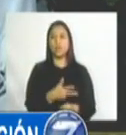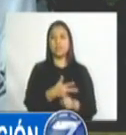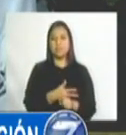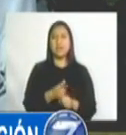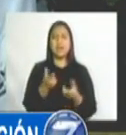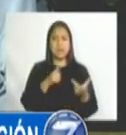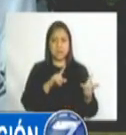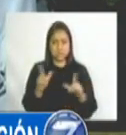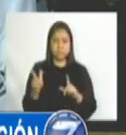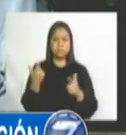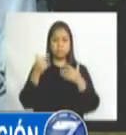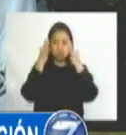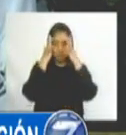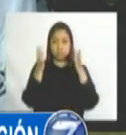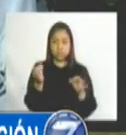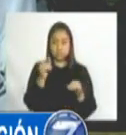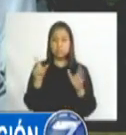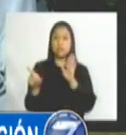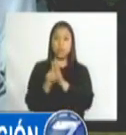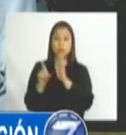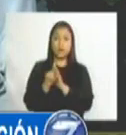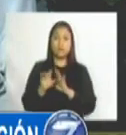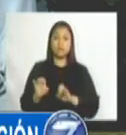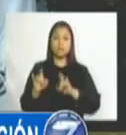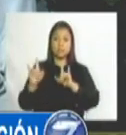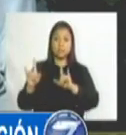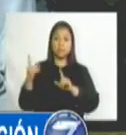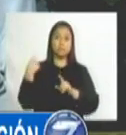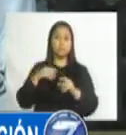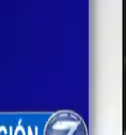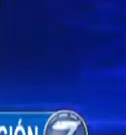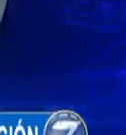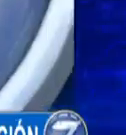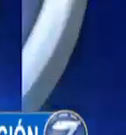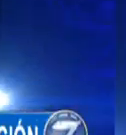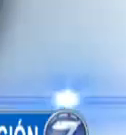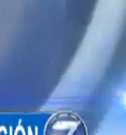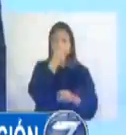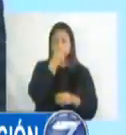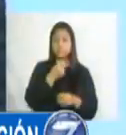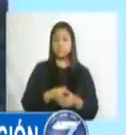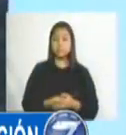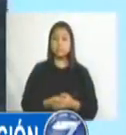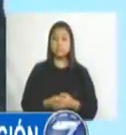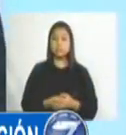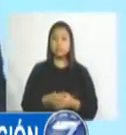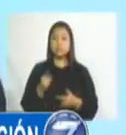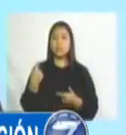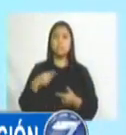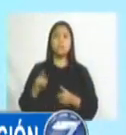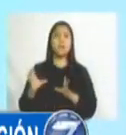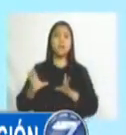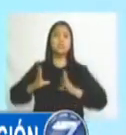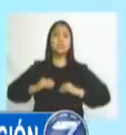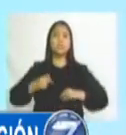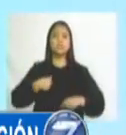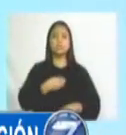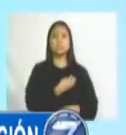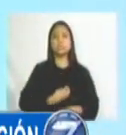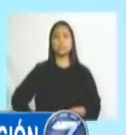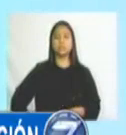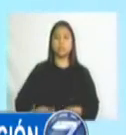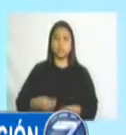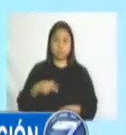acciones de acuerdo con las leyes estadounidenses para respaldar el Estado de Derecho. Al asumir yo el cargo de presidente constitucional